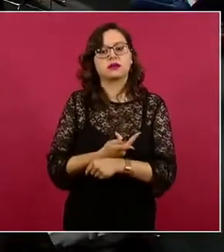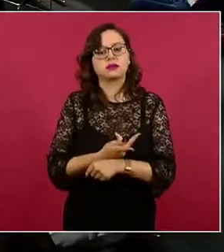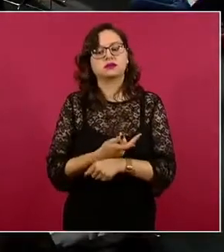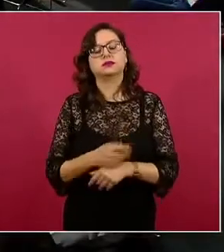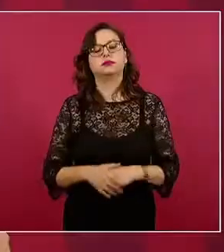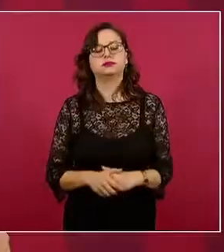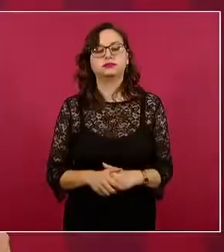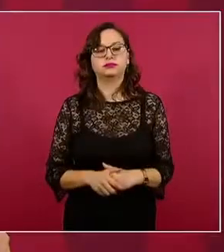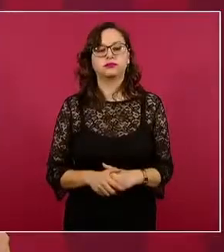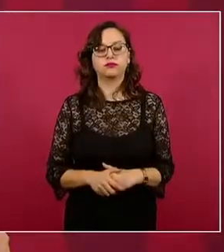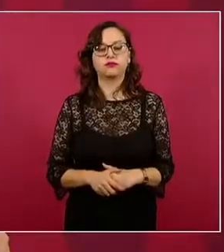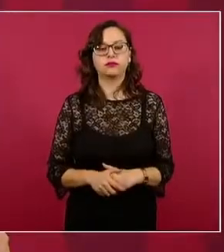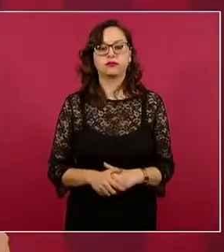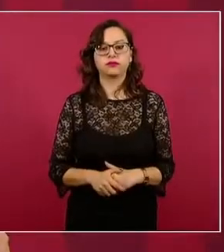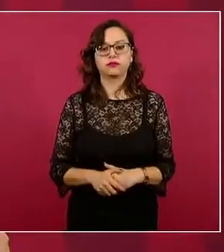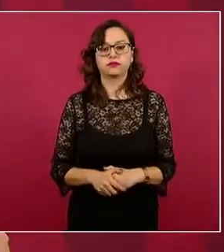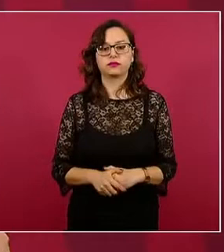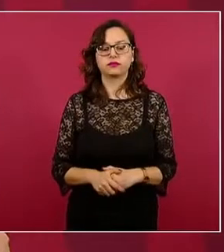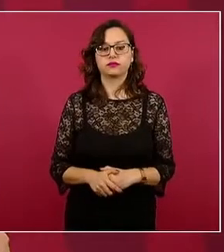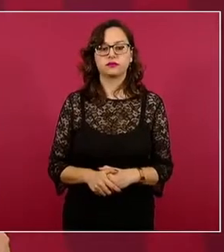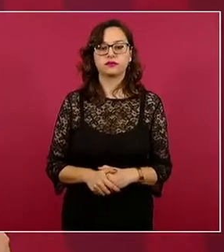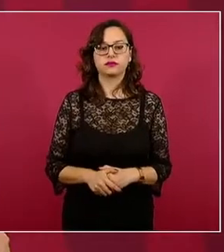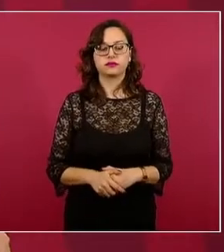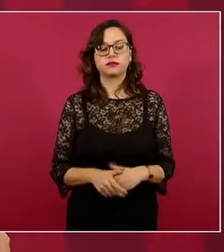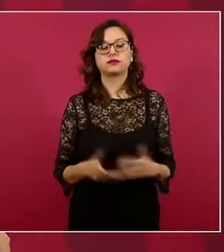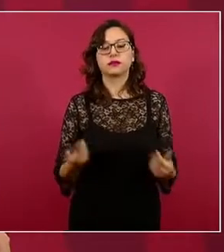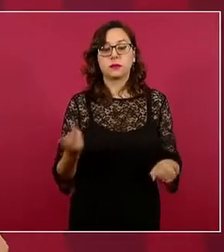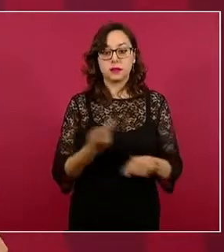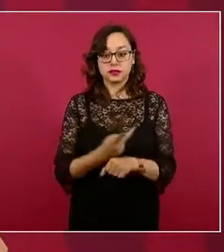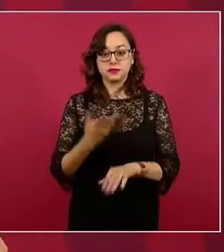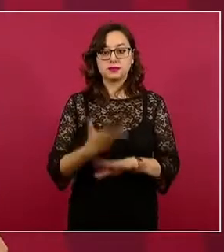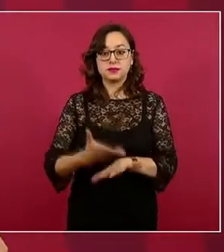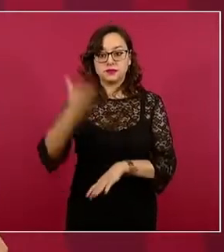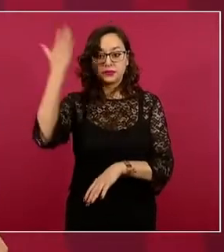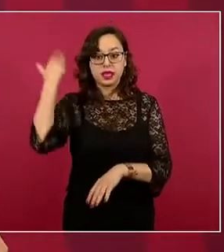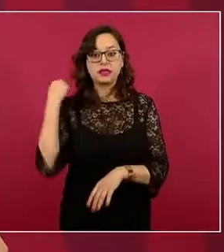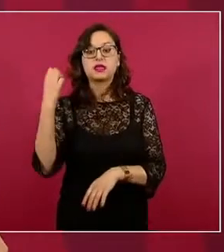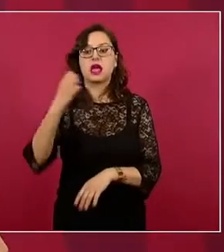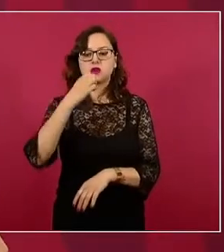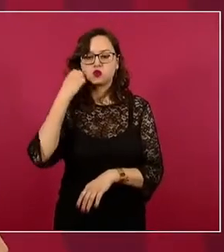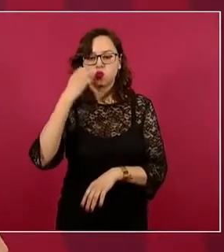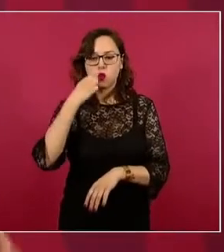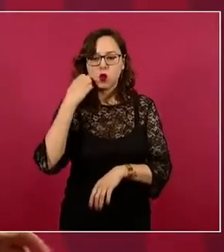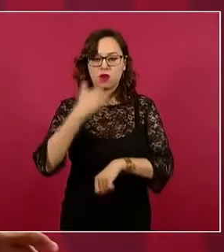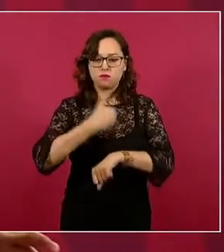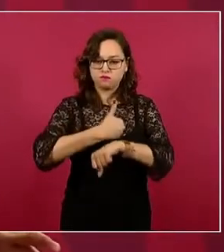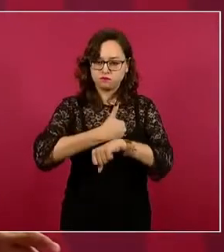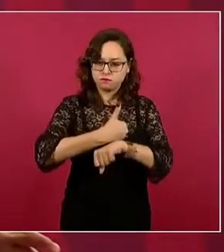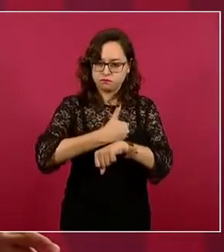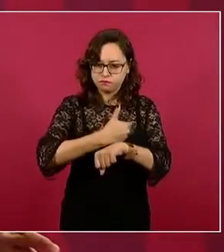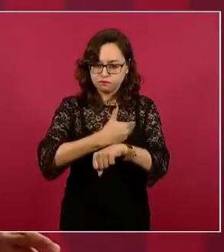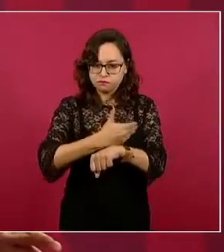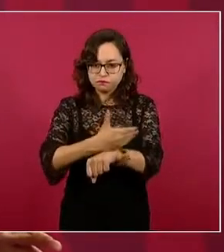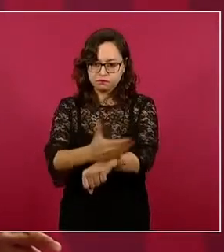lo que era la llamada escuela de tiempo completo, que